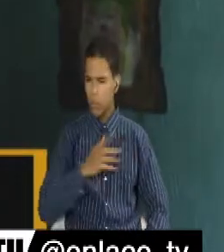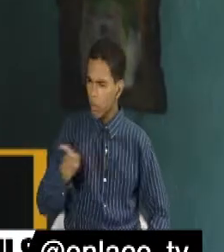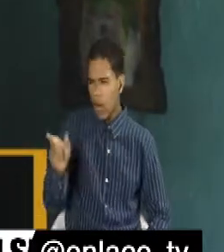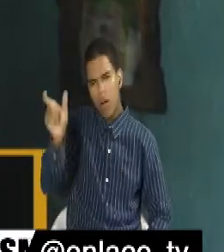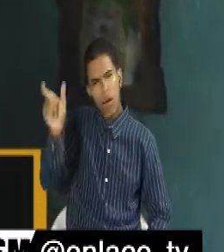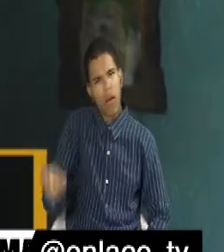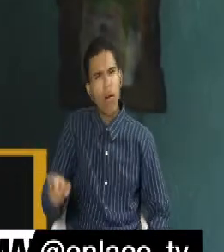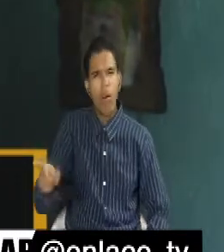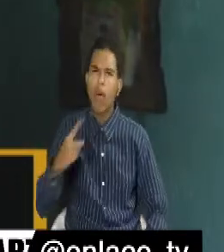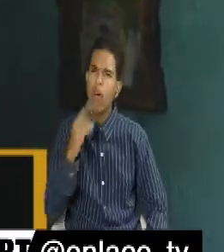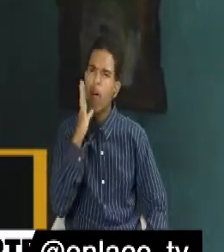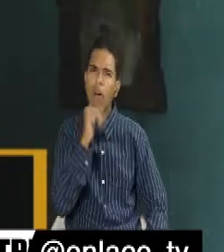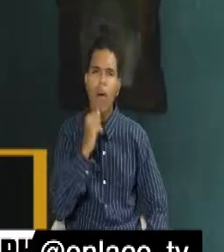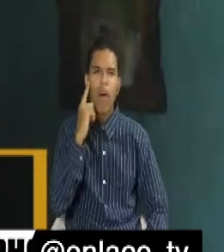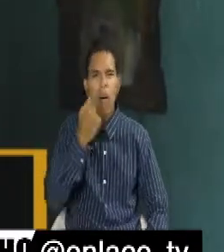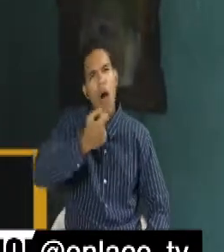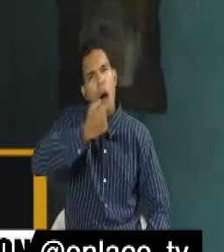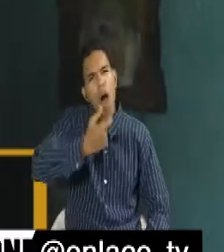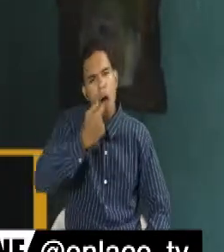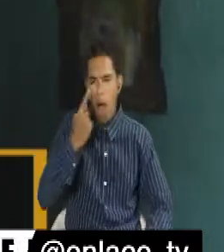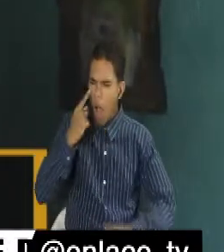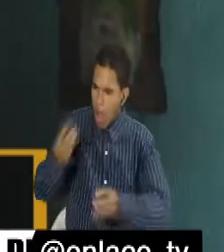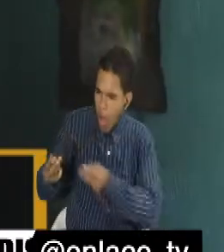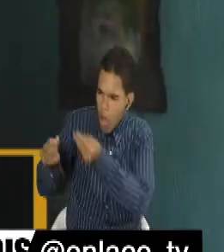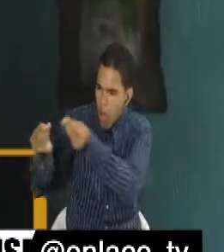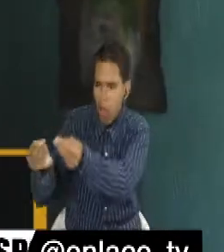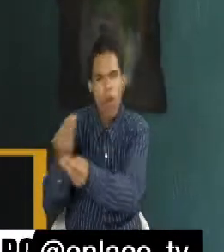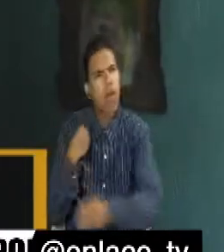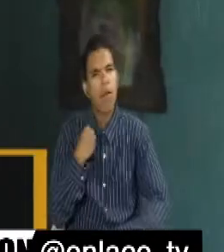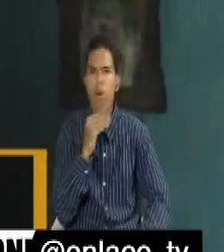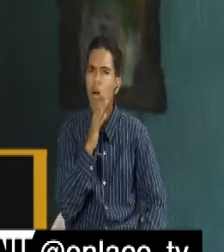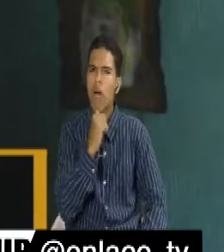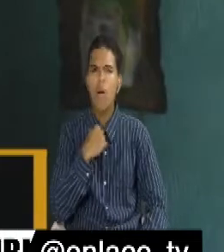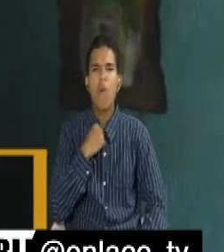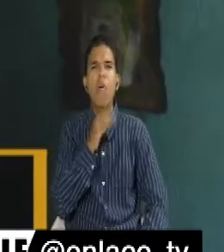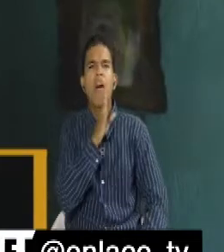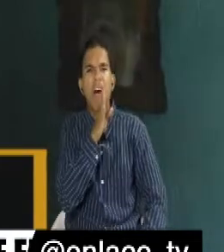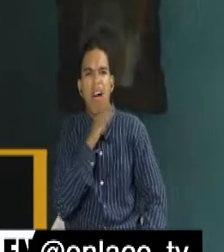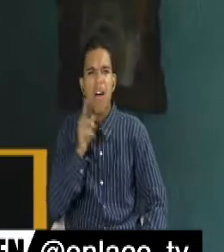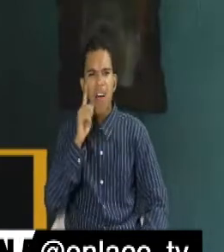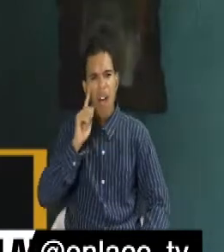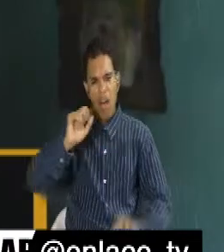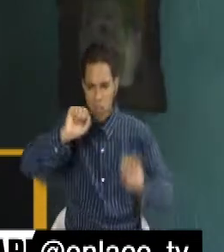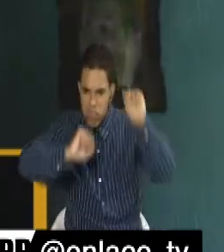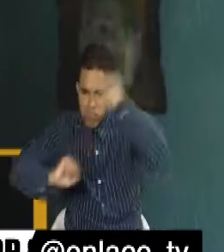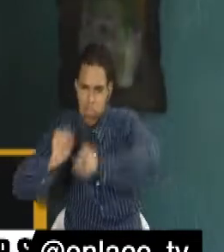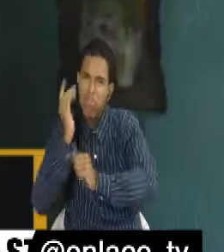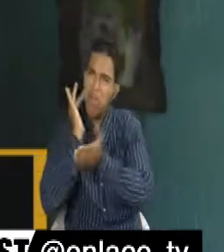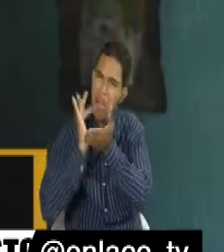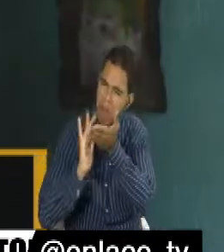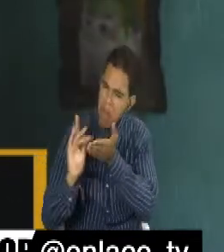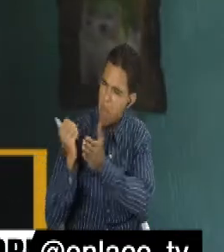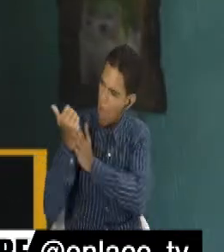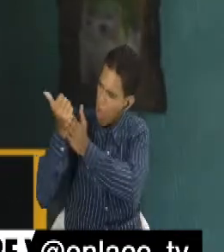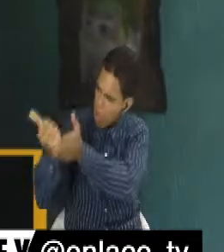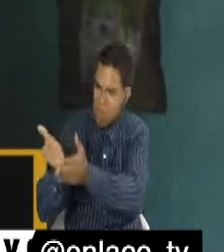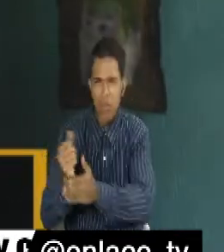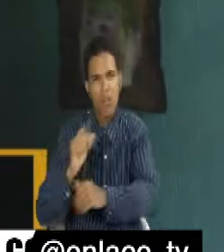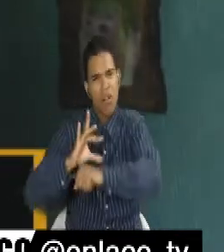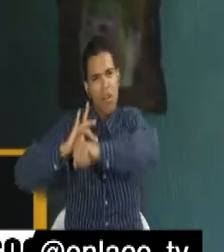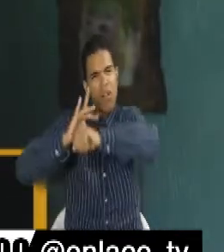le haya mandado los medicamentos y ni la persona adecuada para que le haga aseo. O sea, injustamente me parece que eso es